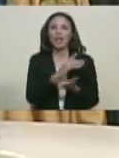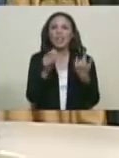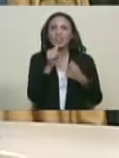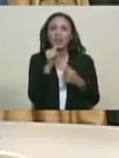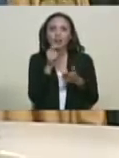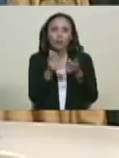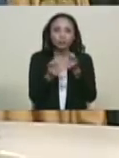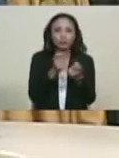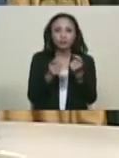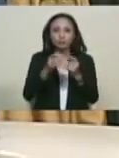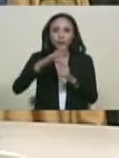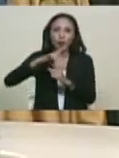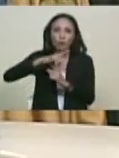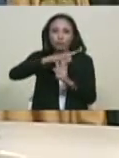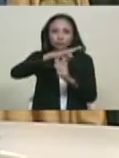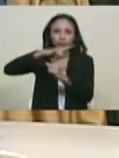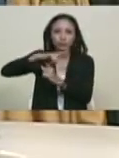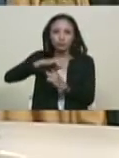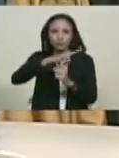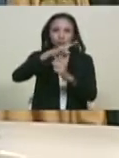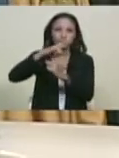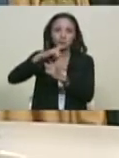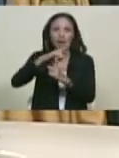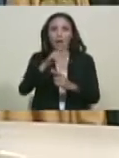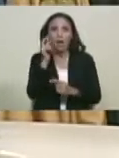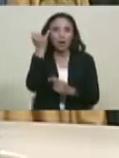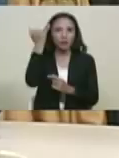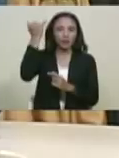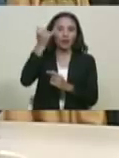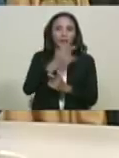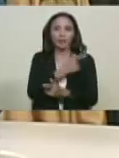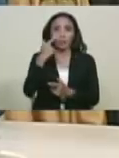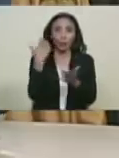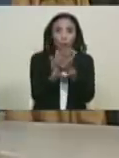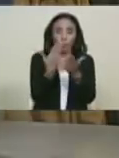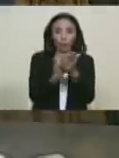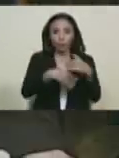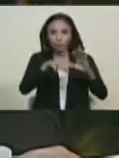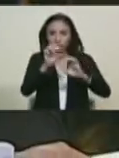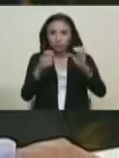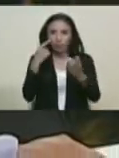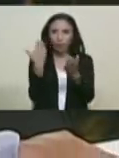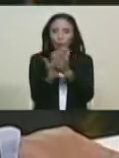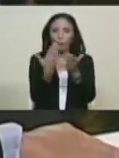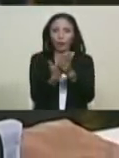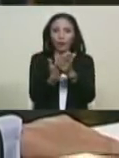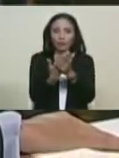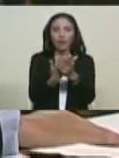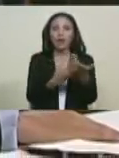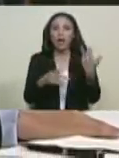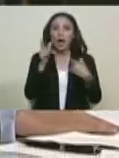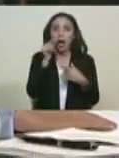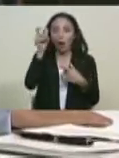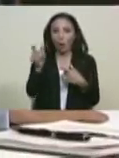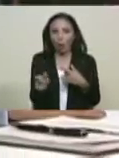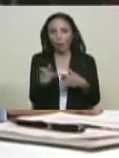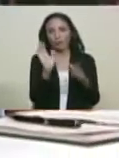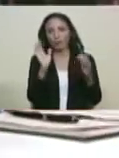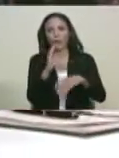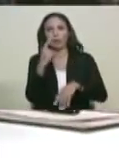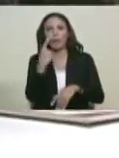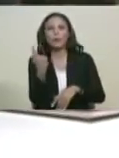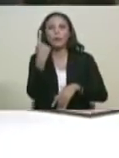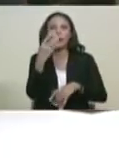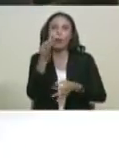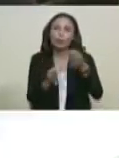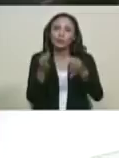y luego vino la confesión comprobatoria de el señor juan enríquez en lo cual le ha dado